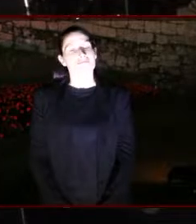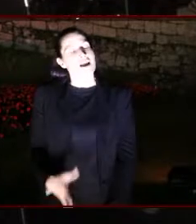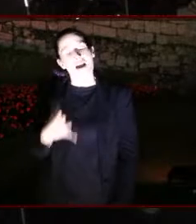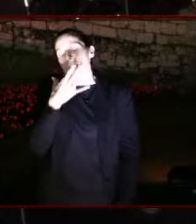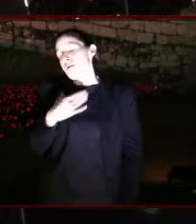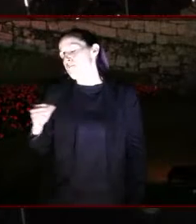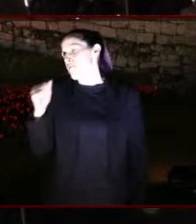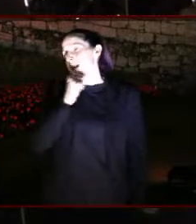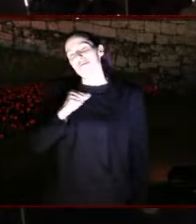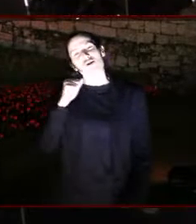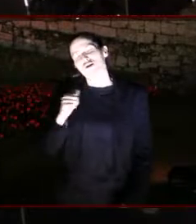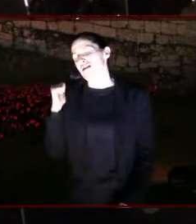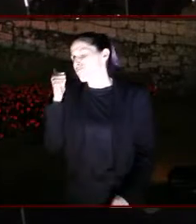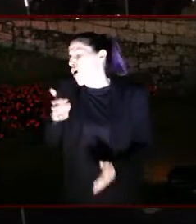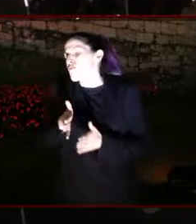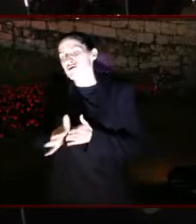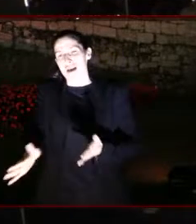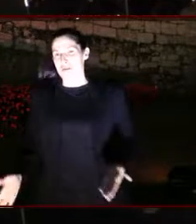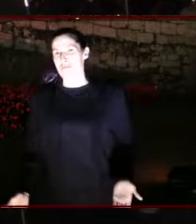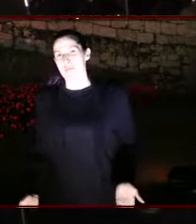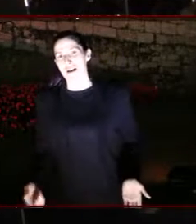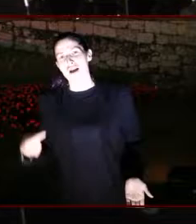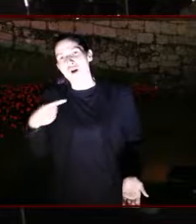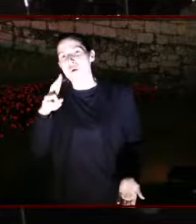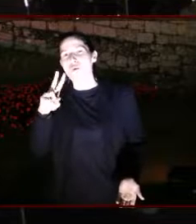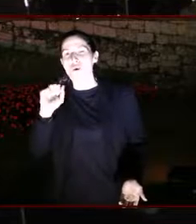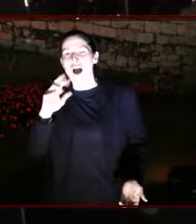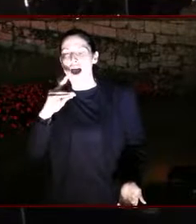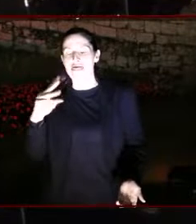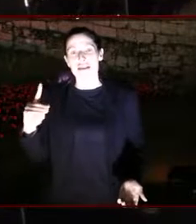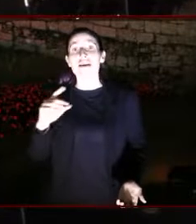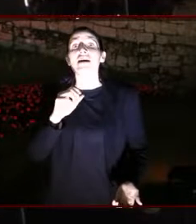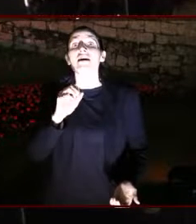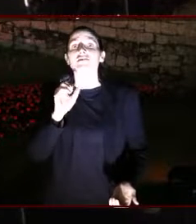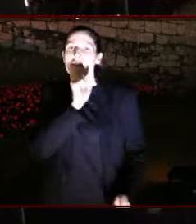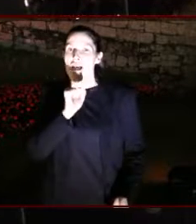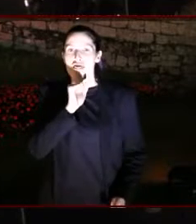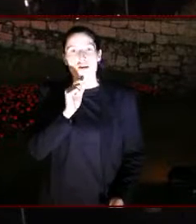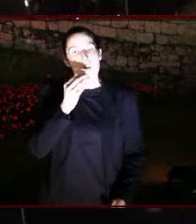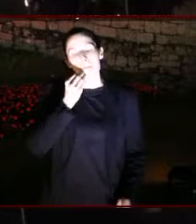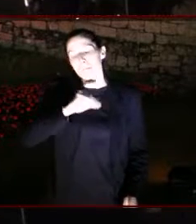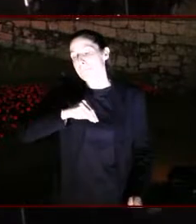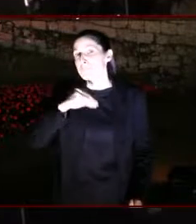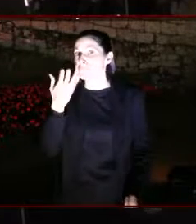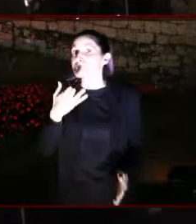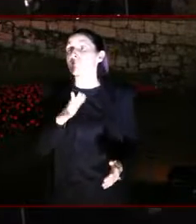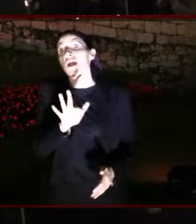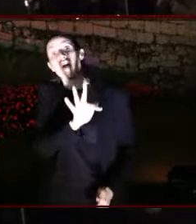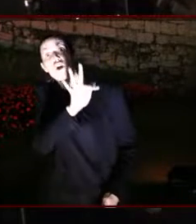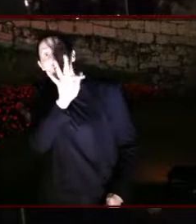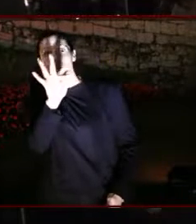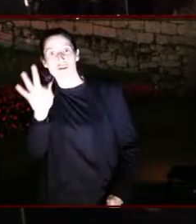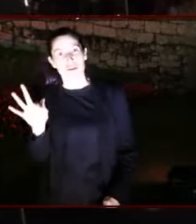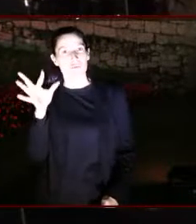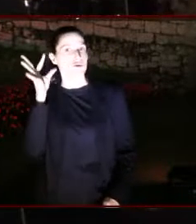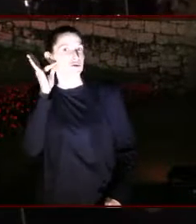Maravillosa como siempre, Guadi. Después de esta hermosa canción, imos continuar coas nosas mozas